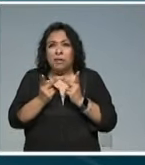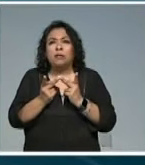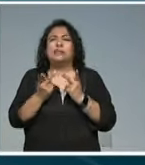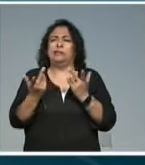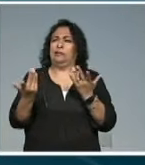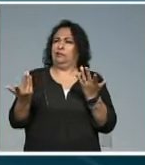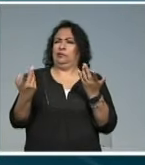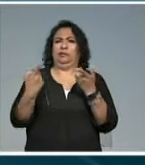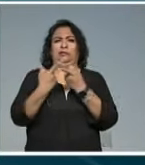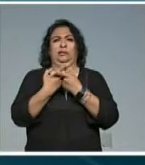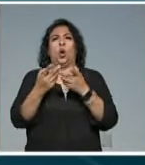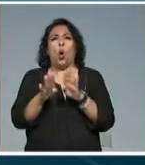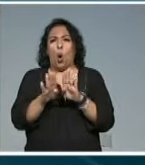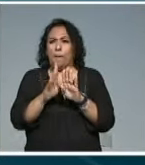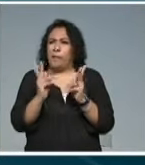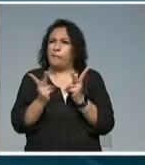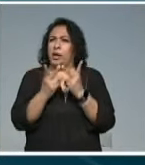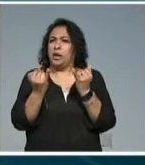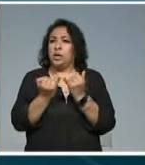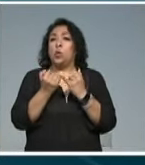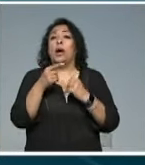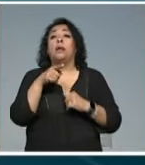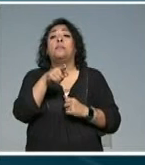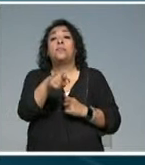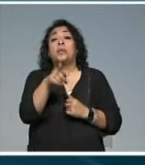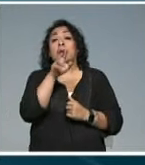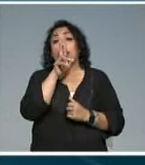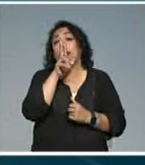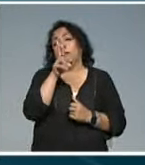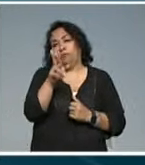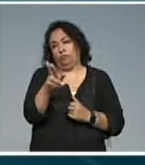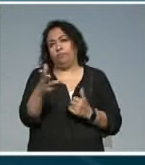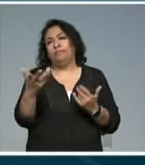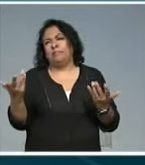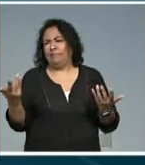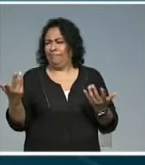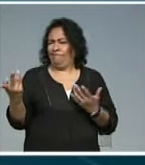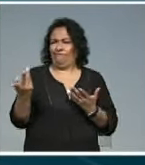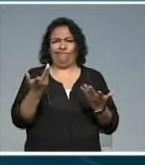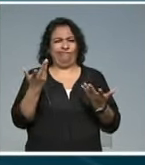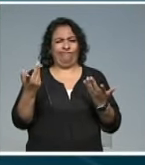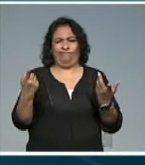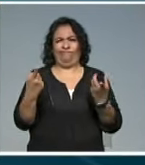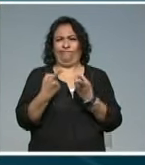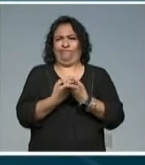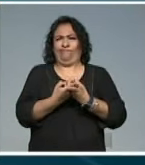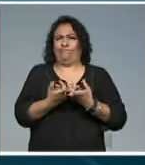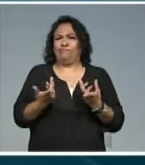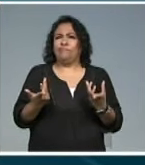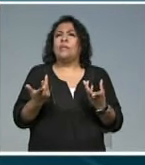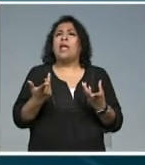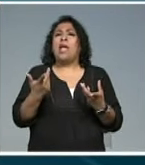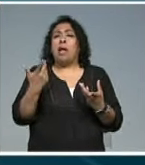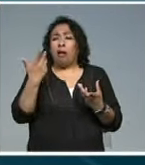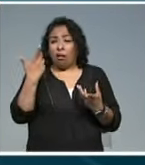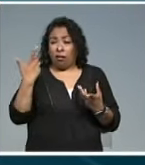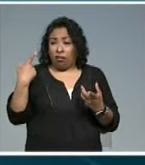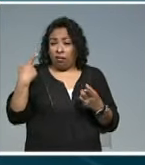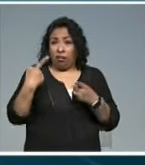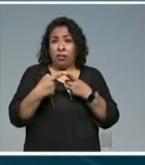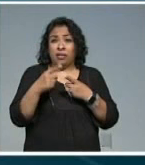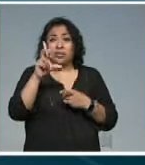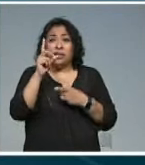ser paradójicas. So this is a little bit of a paradox that we've lived under 30